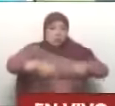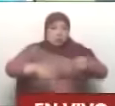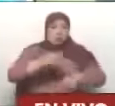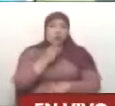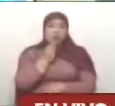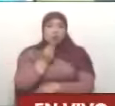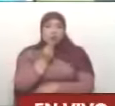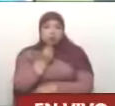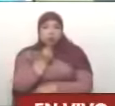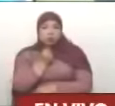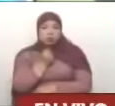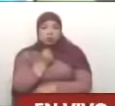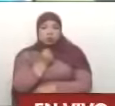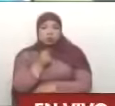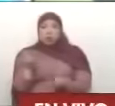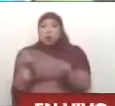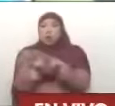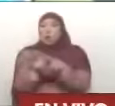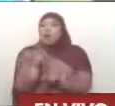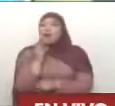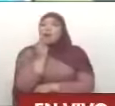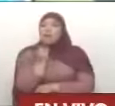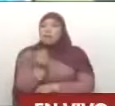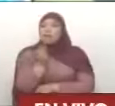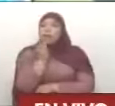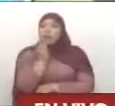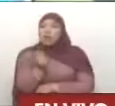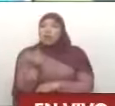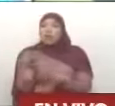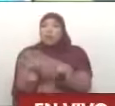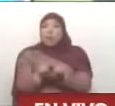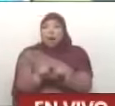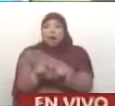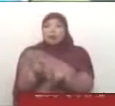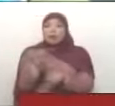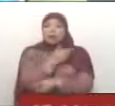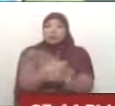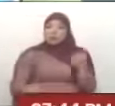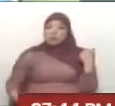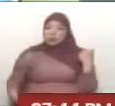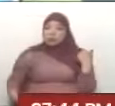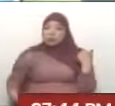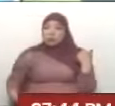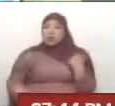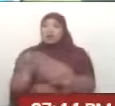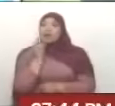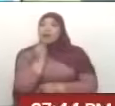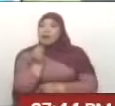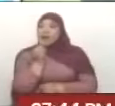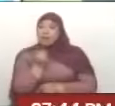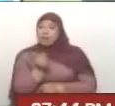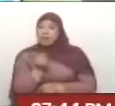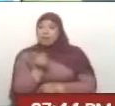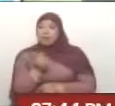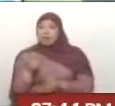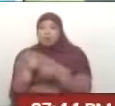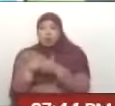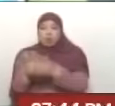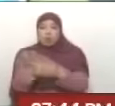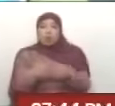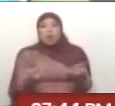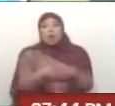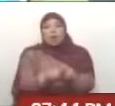comparable lo que está haciendo Netanyahu y el gobierno de Israel, comparable con la persecución que